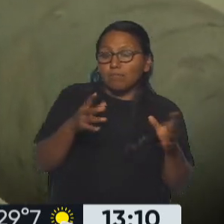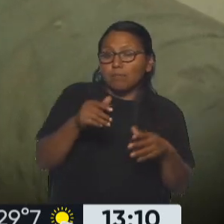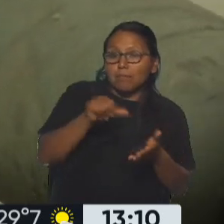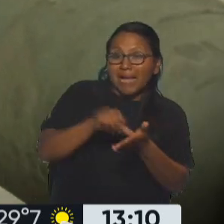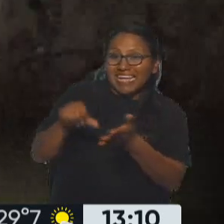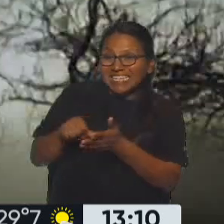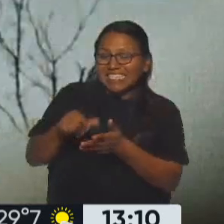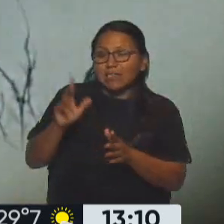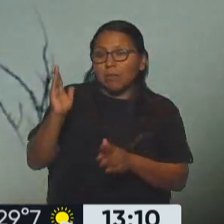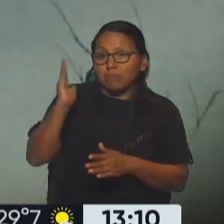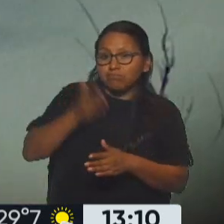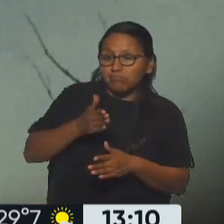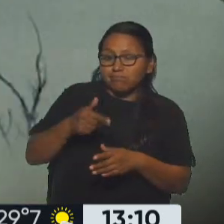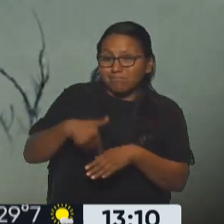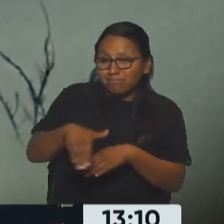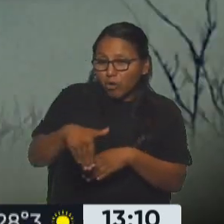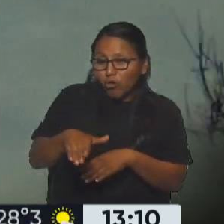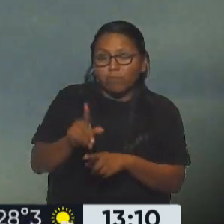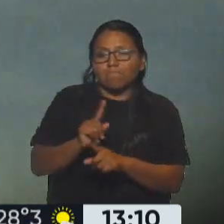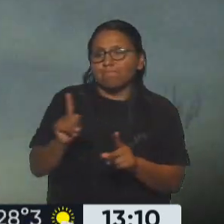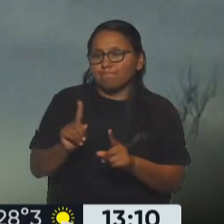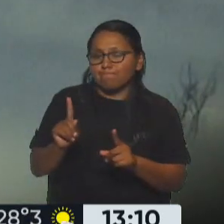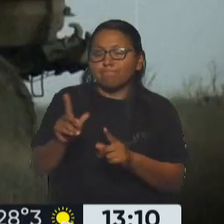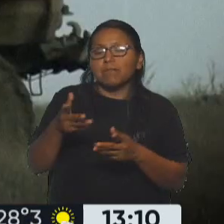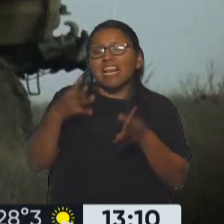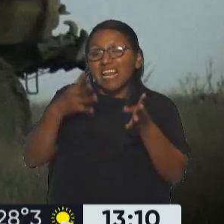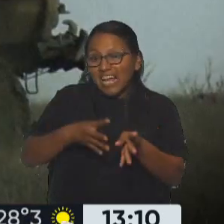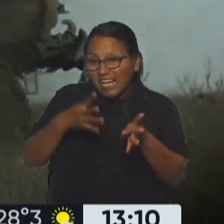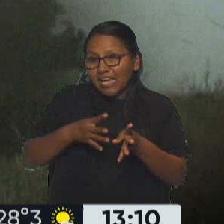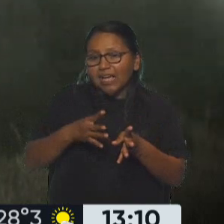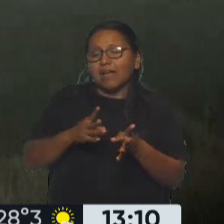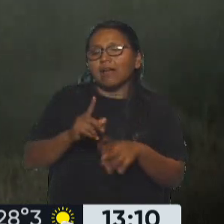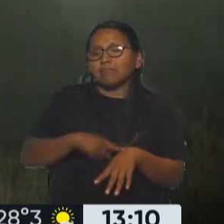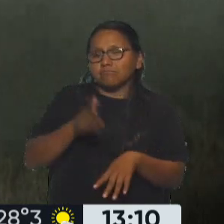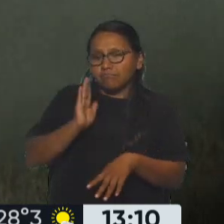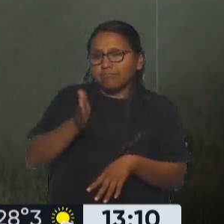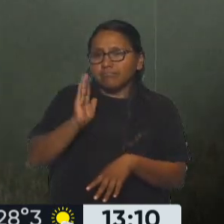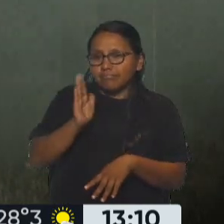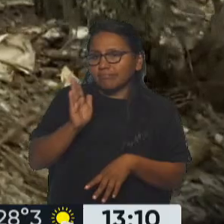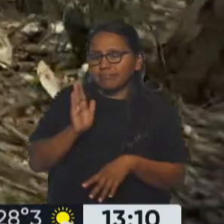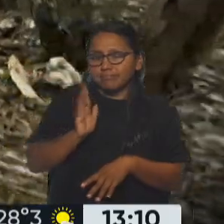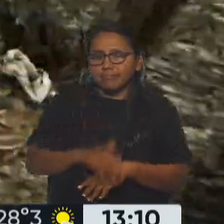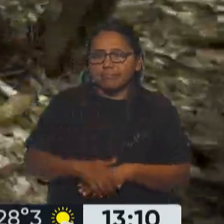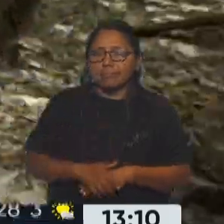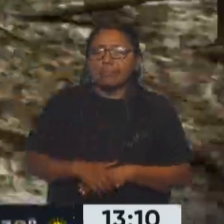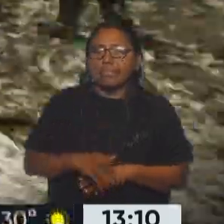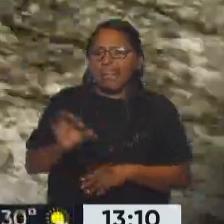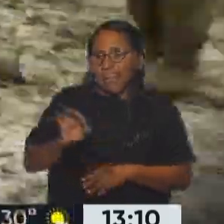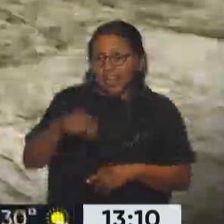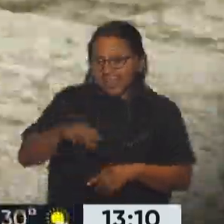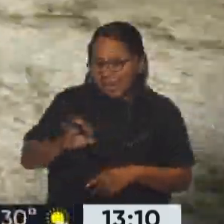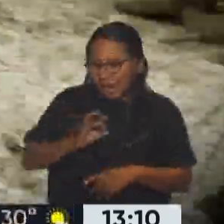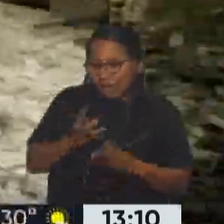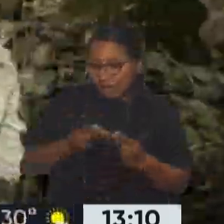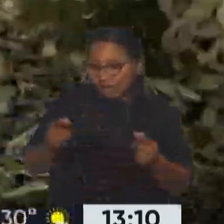victorias decisivas en el corto plazo, la guerra se perfila como un conflicto prolongado que no terminará en